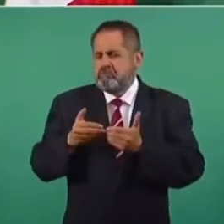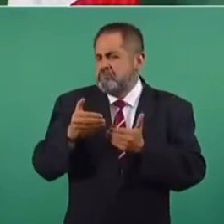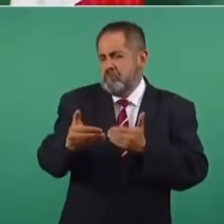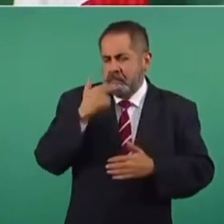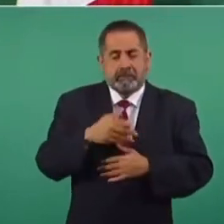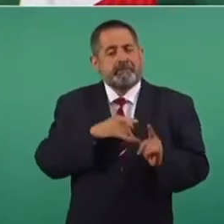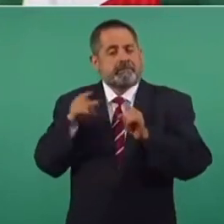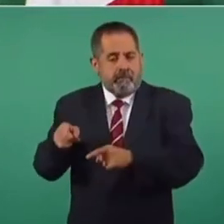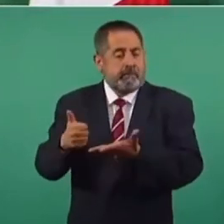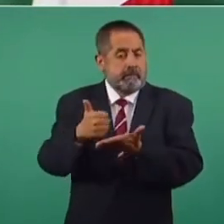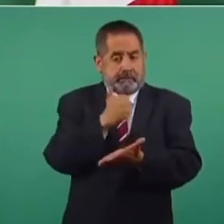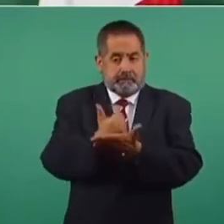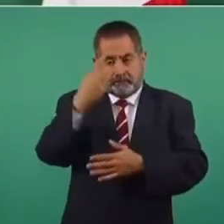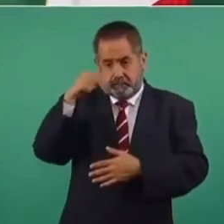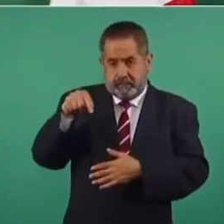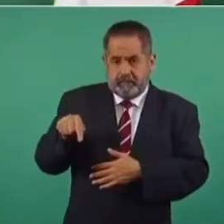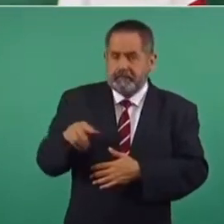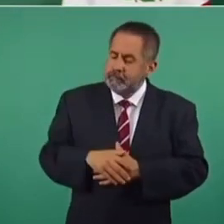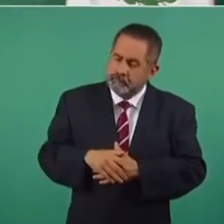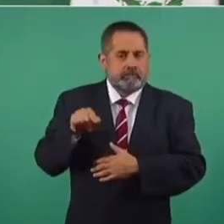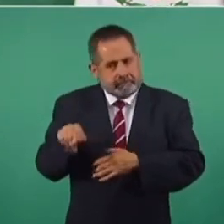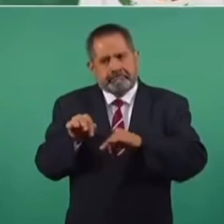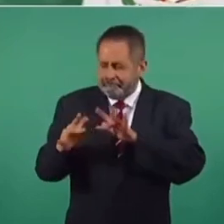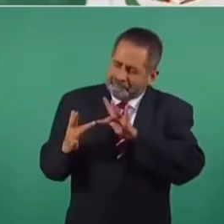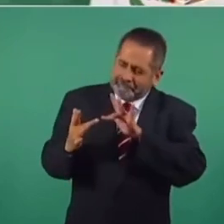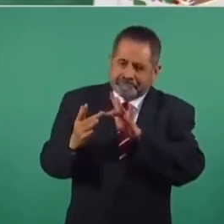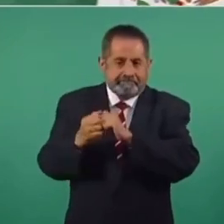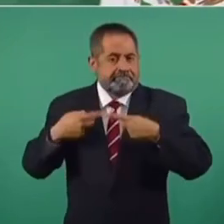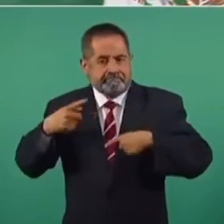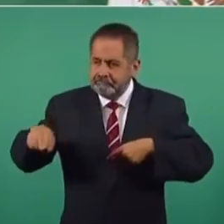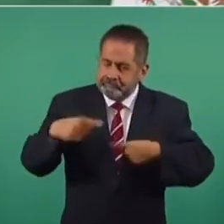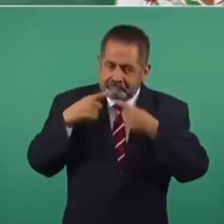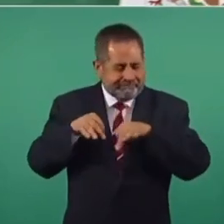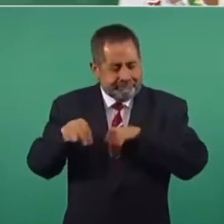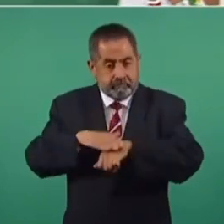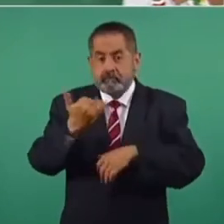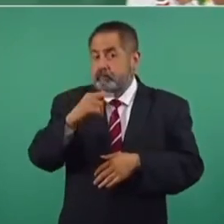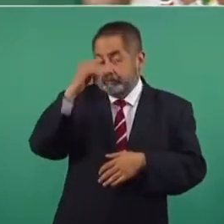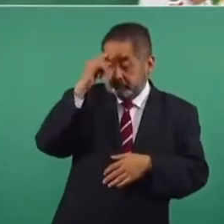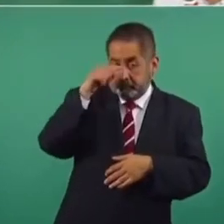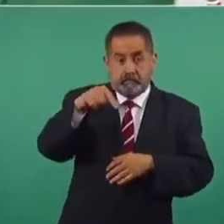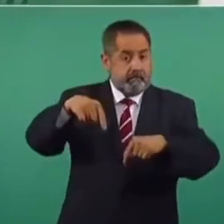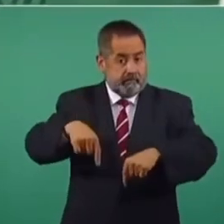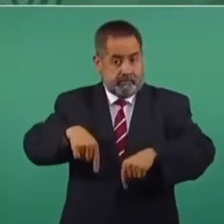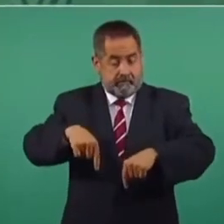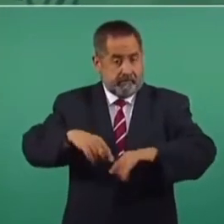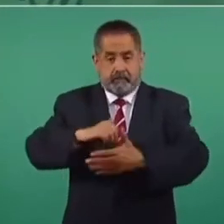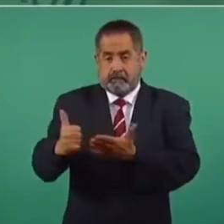avanzó. En el caso de la ciudad, hay que trabajar más y también tener en cuenta que aquí